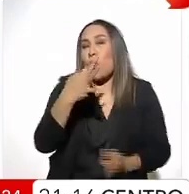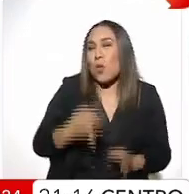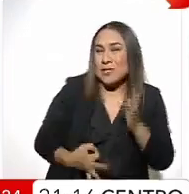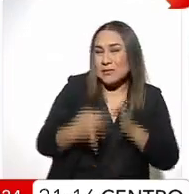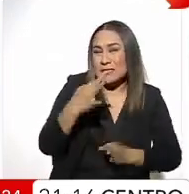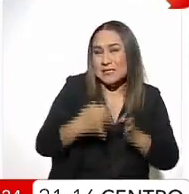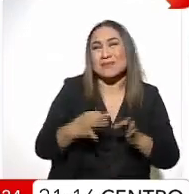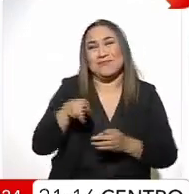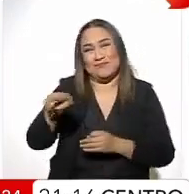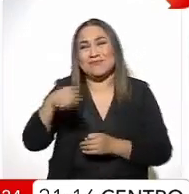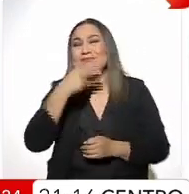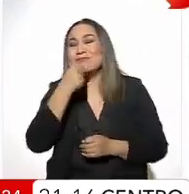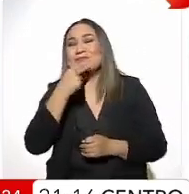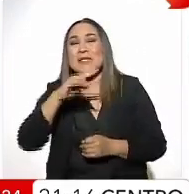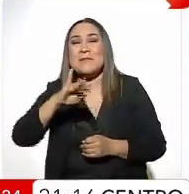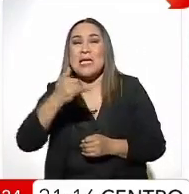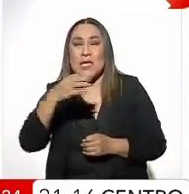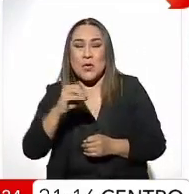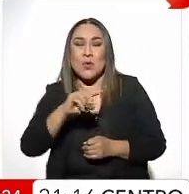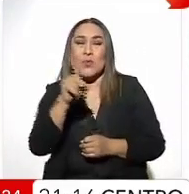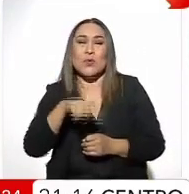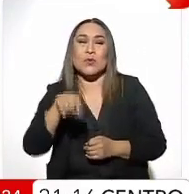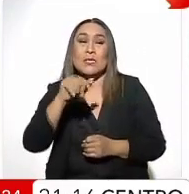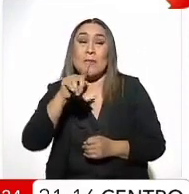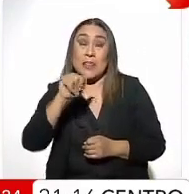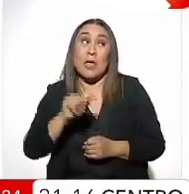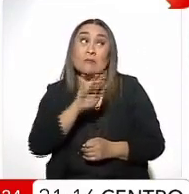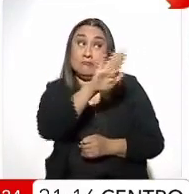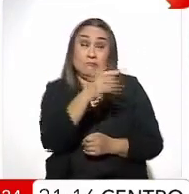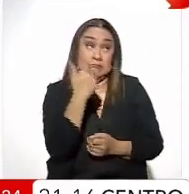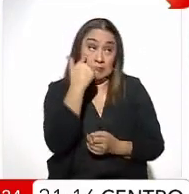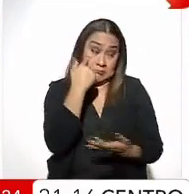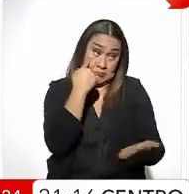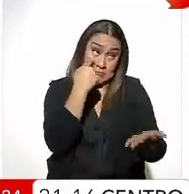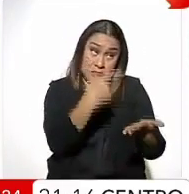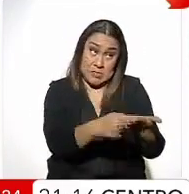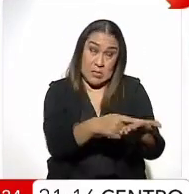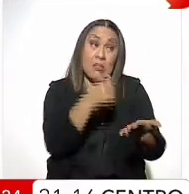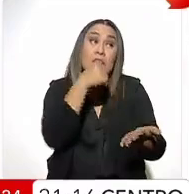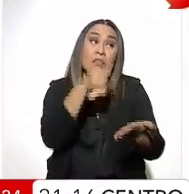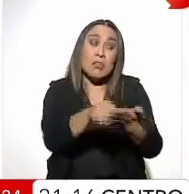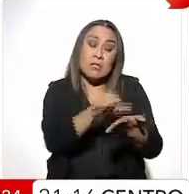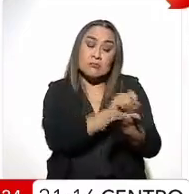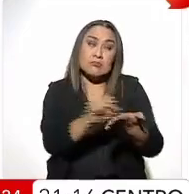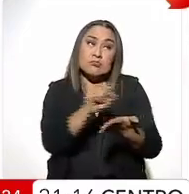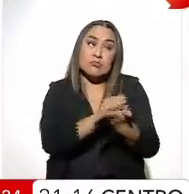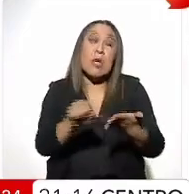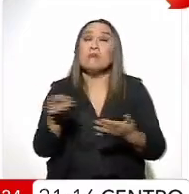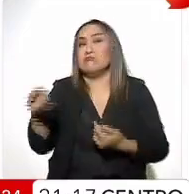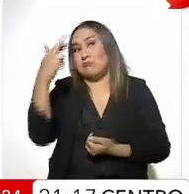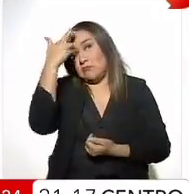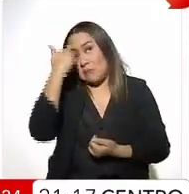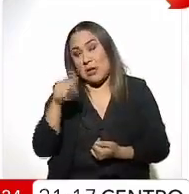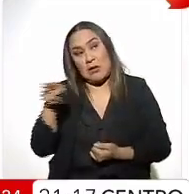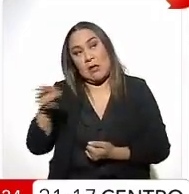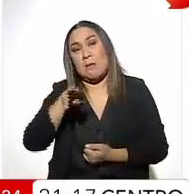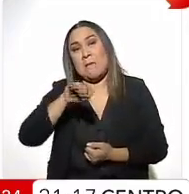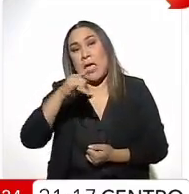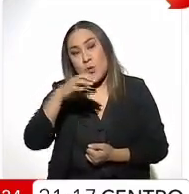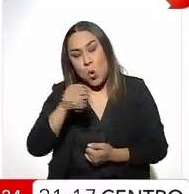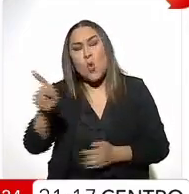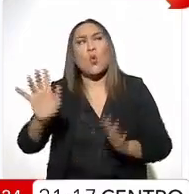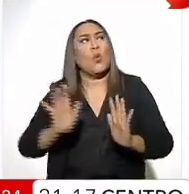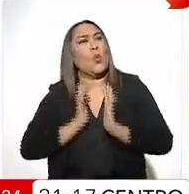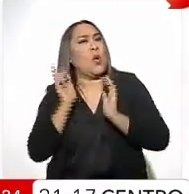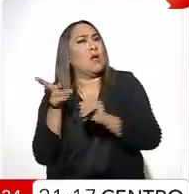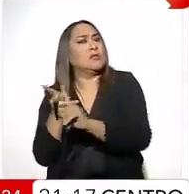de Mayo Zambada para decir, mira, aquí tiene toda la razón a Mayo Zambada, si fue